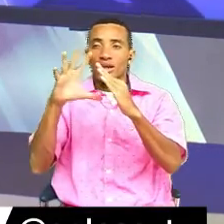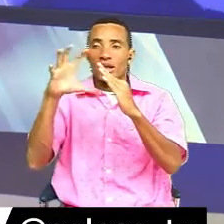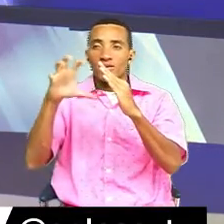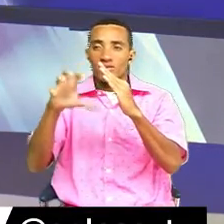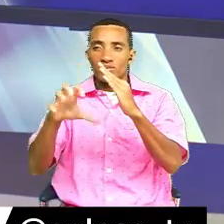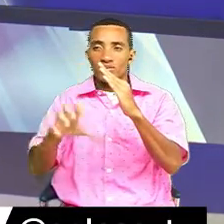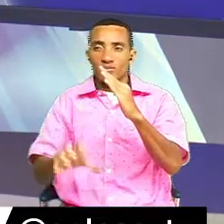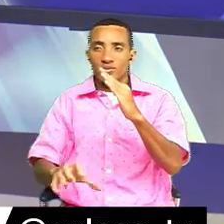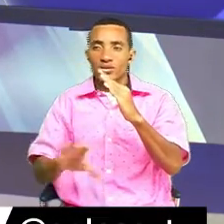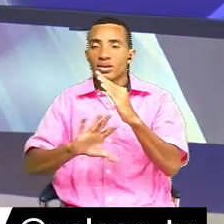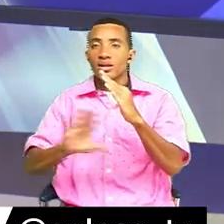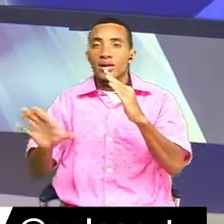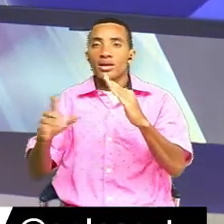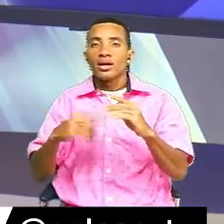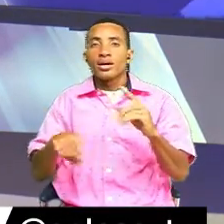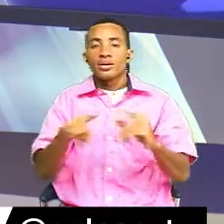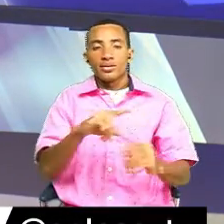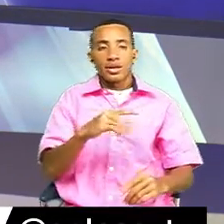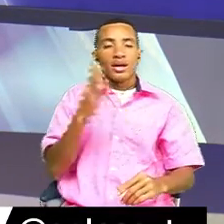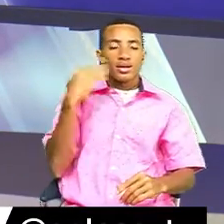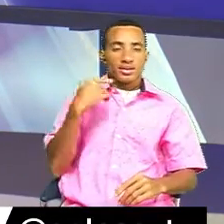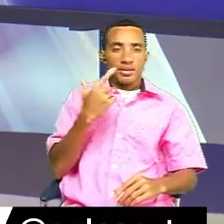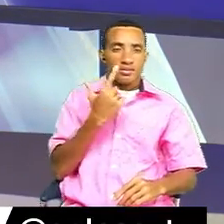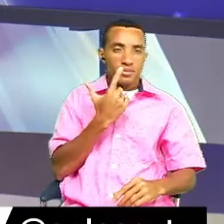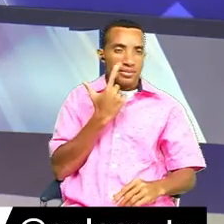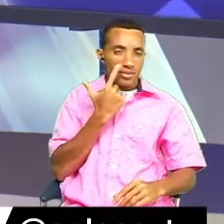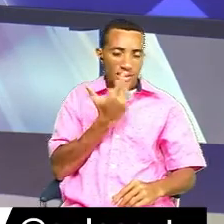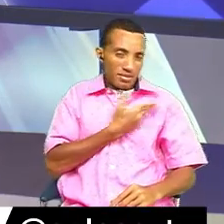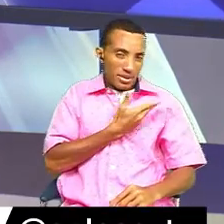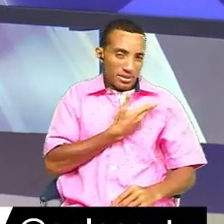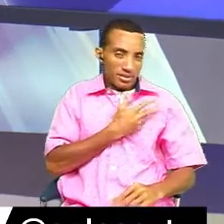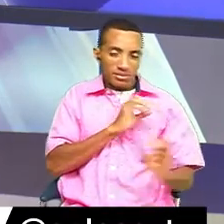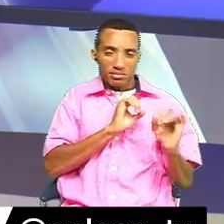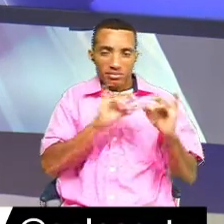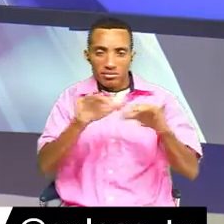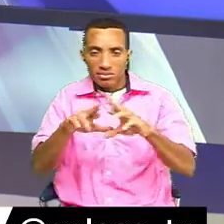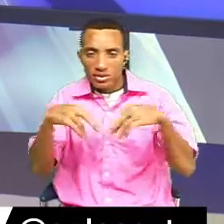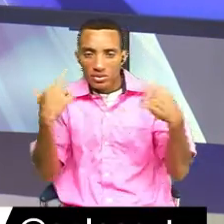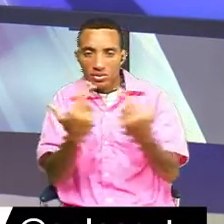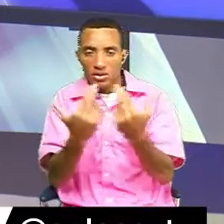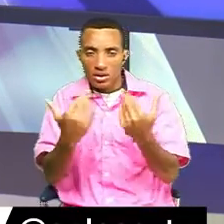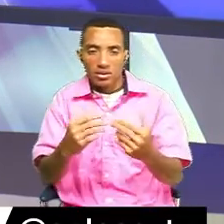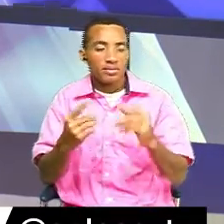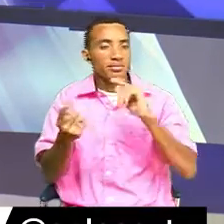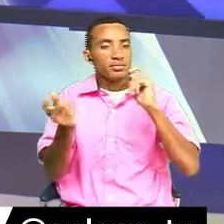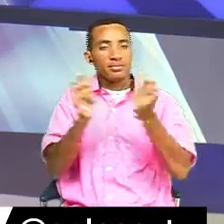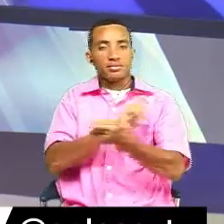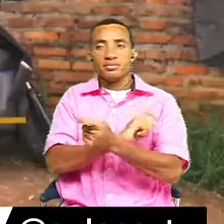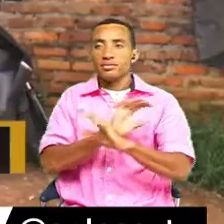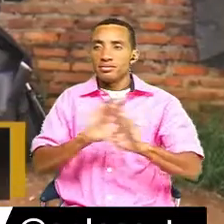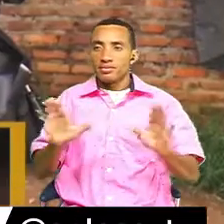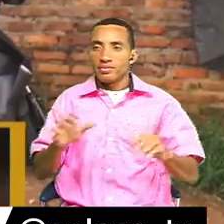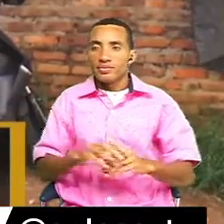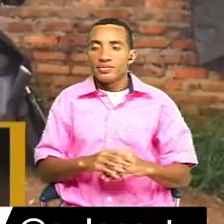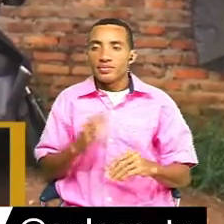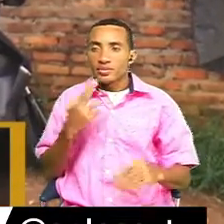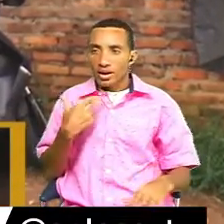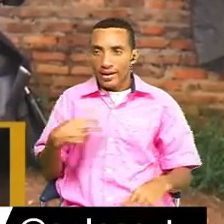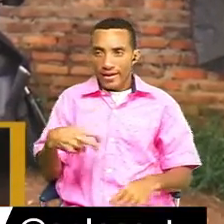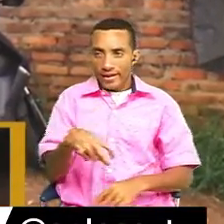casa pasó de ser sede de madres comunitarias a ser una guarida de delincuentes. Esto asegura la comunidad. Desde culebras y